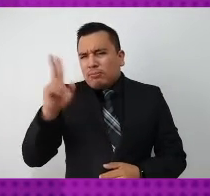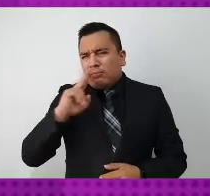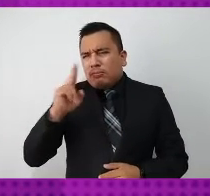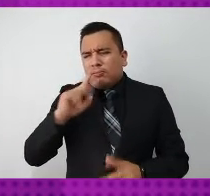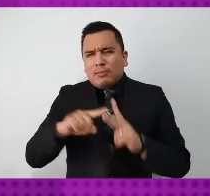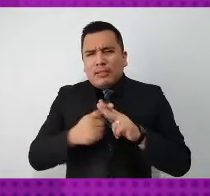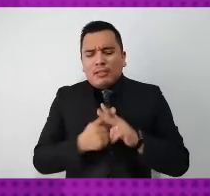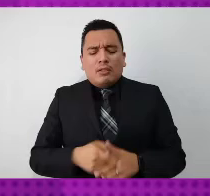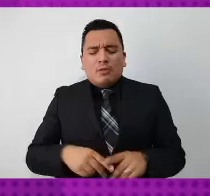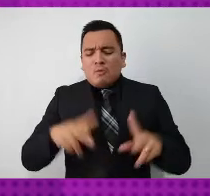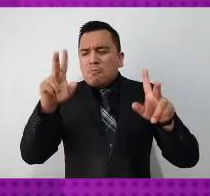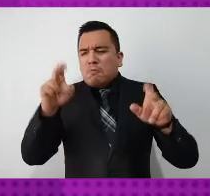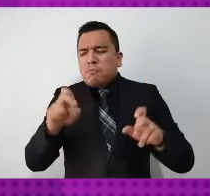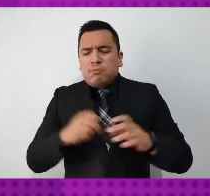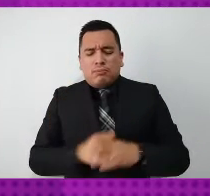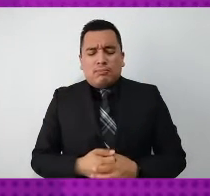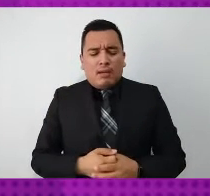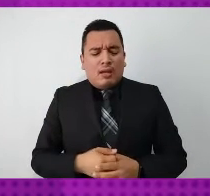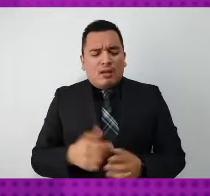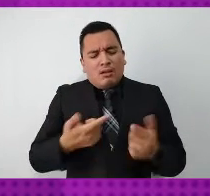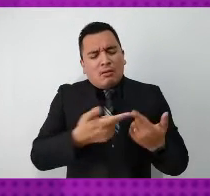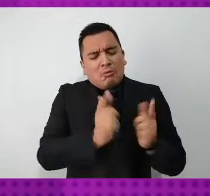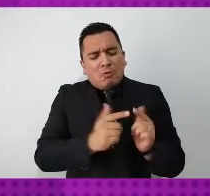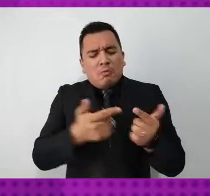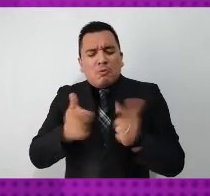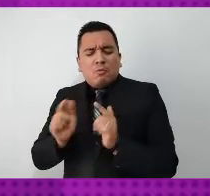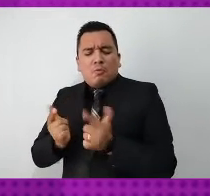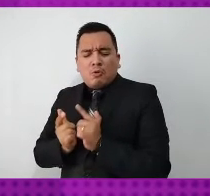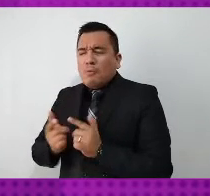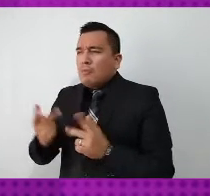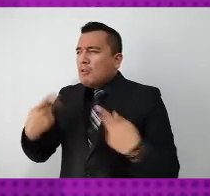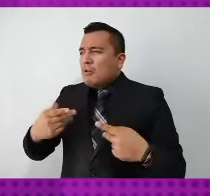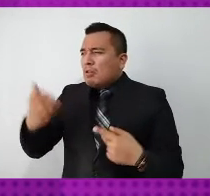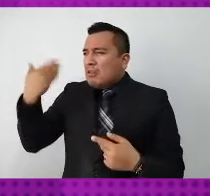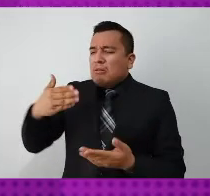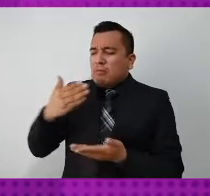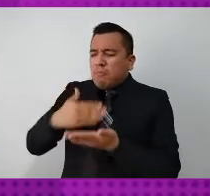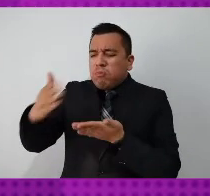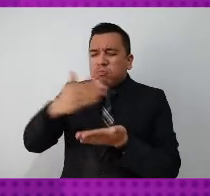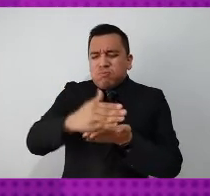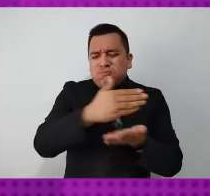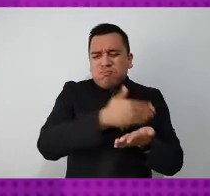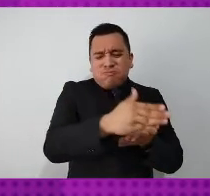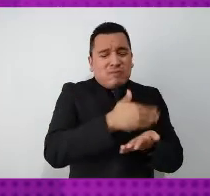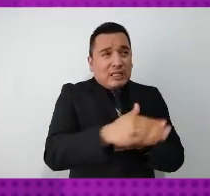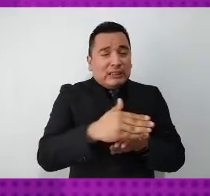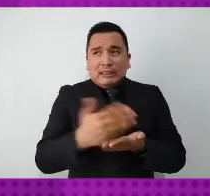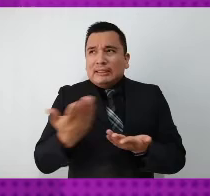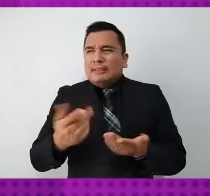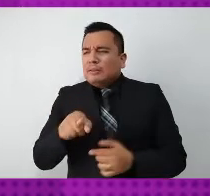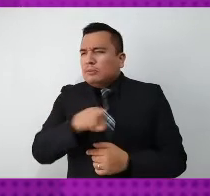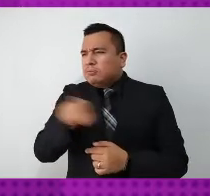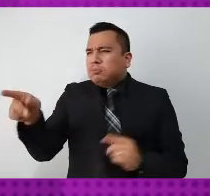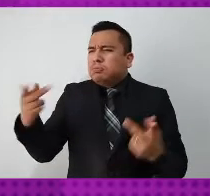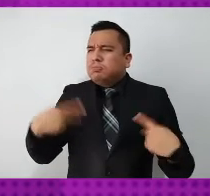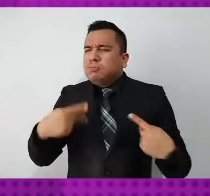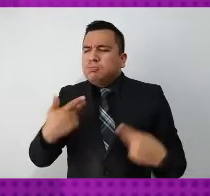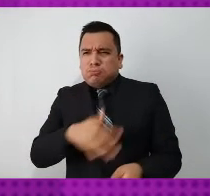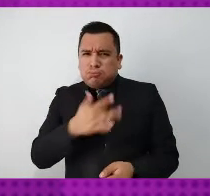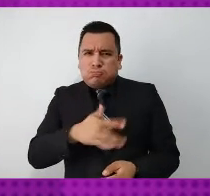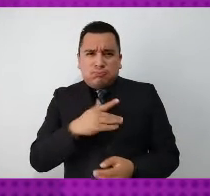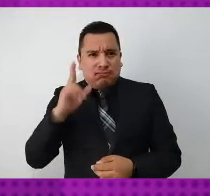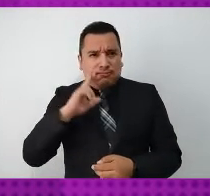este tema de grupos en situación de vulnerabilidad desde la visión de sociedad civil les haría la primera pregunta